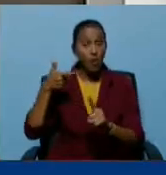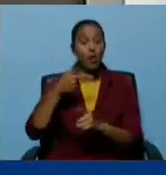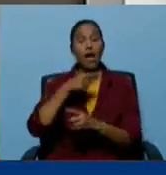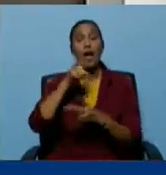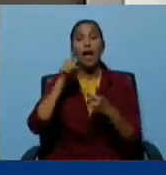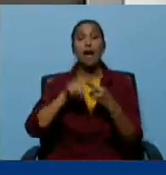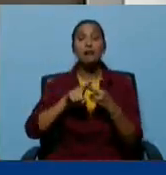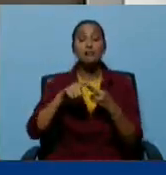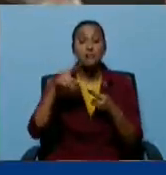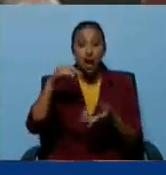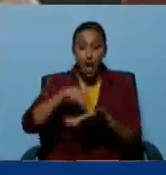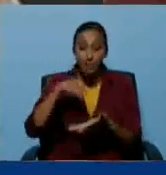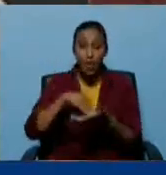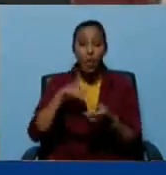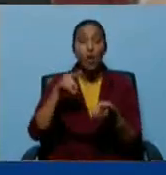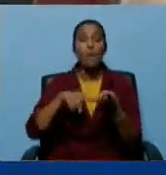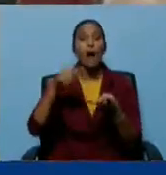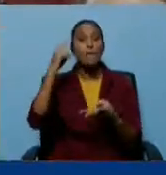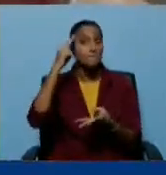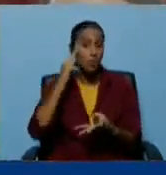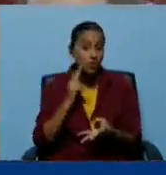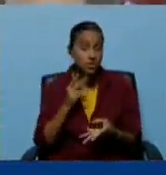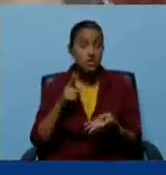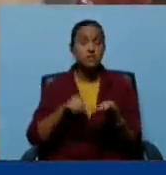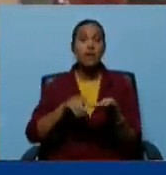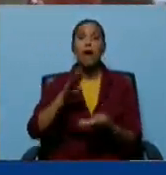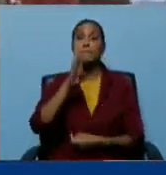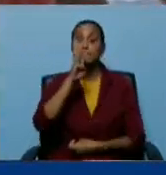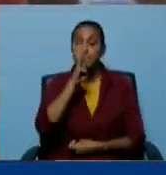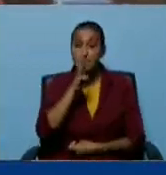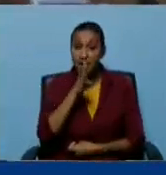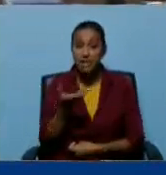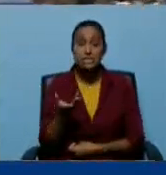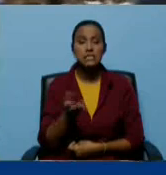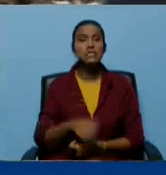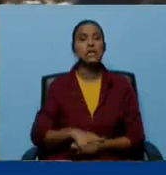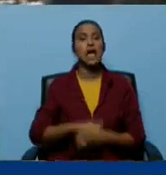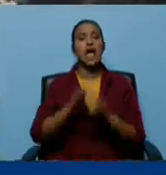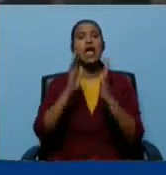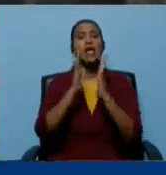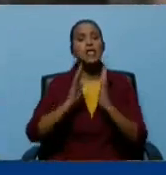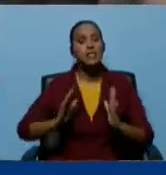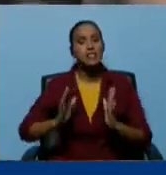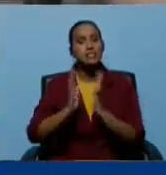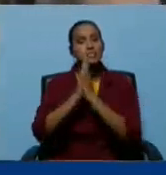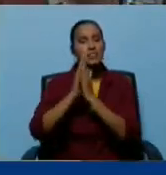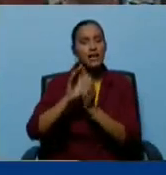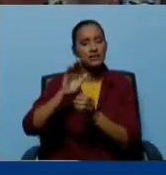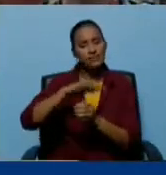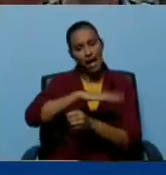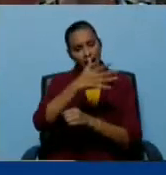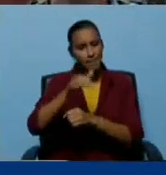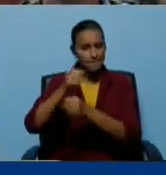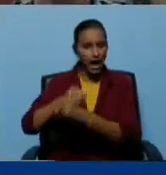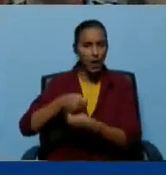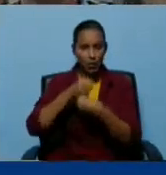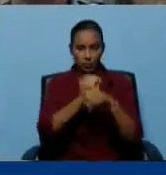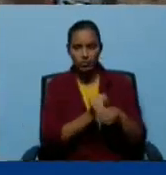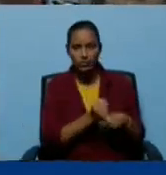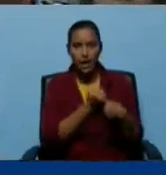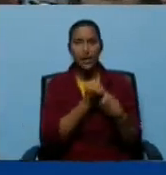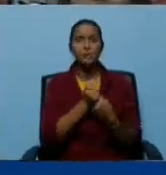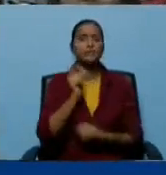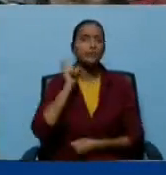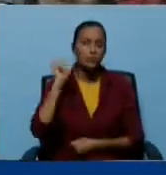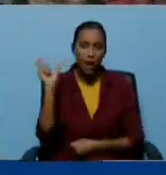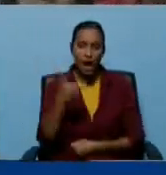Bolívar, Portuguesa, Barinas, Delta Macuro, Aragua, Cojedes, Guárico, Sucre, entre